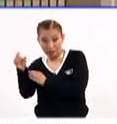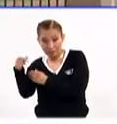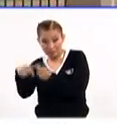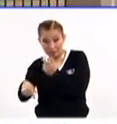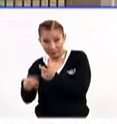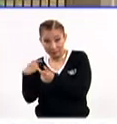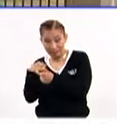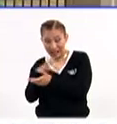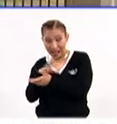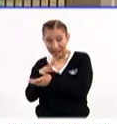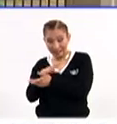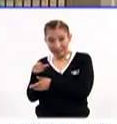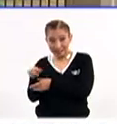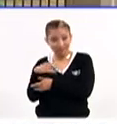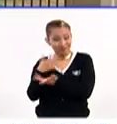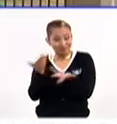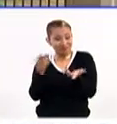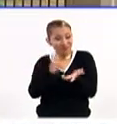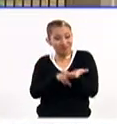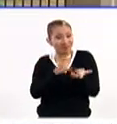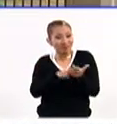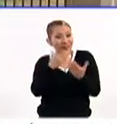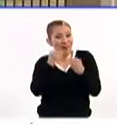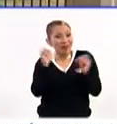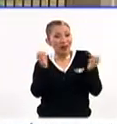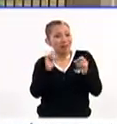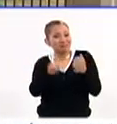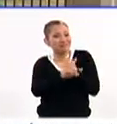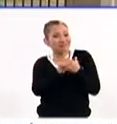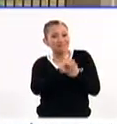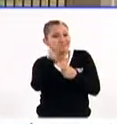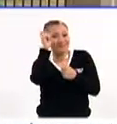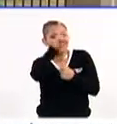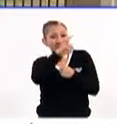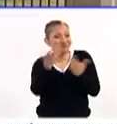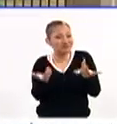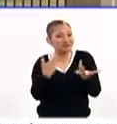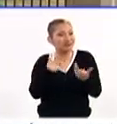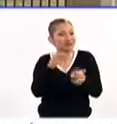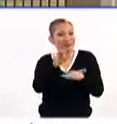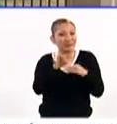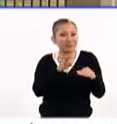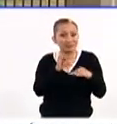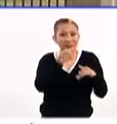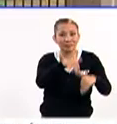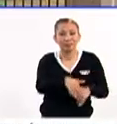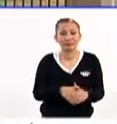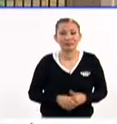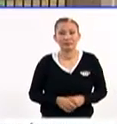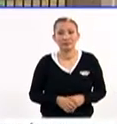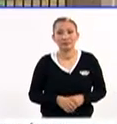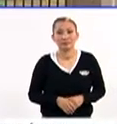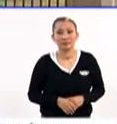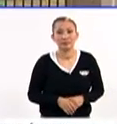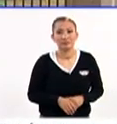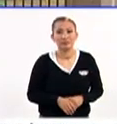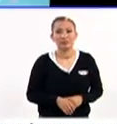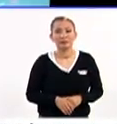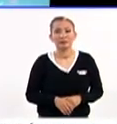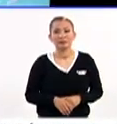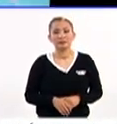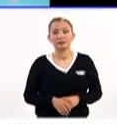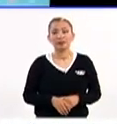oferta curricular que daba la UNAM, pues se enfrentaba con dificultades para la inserción laboral y